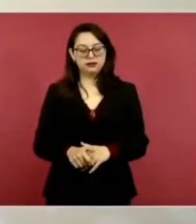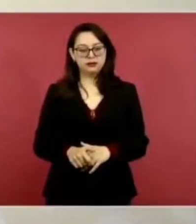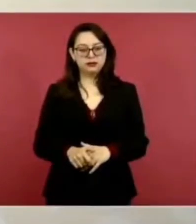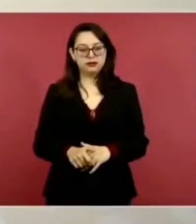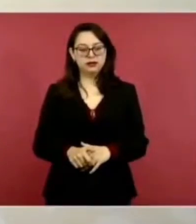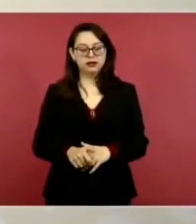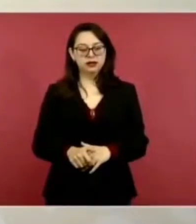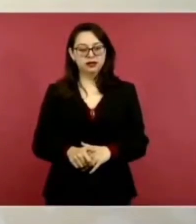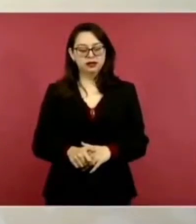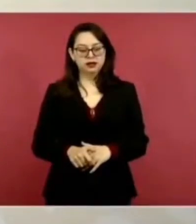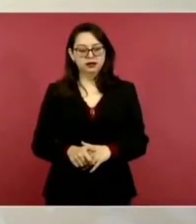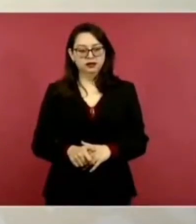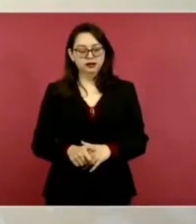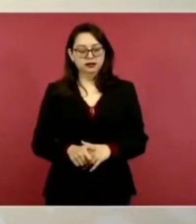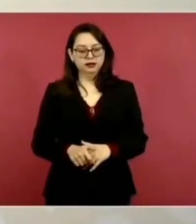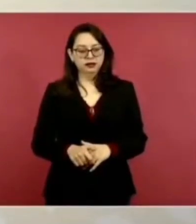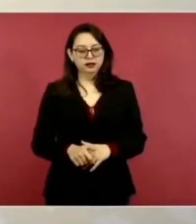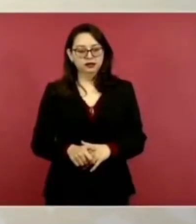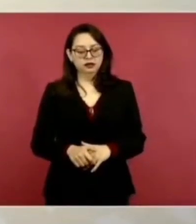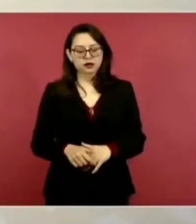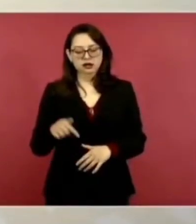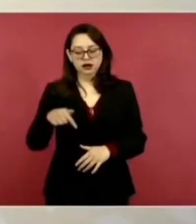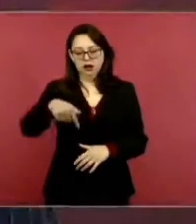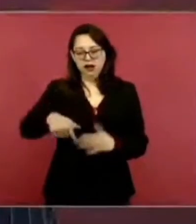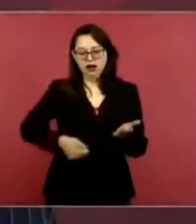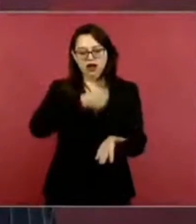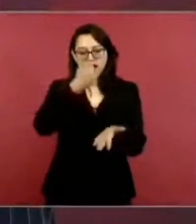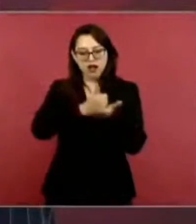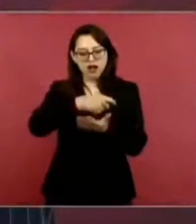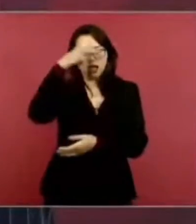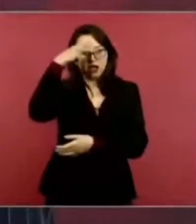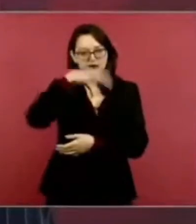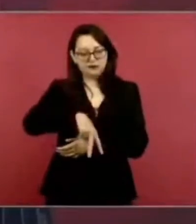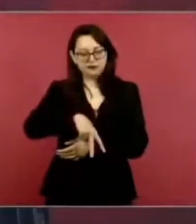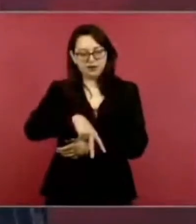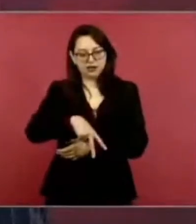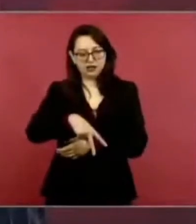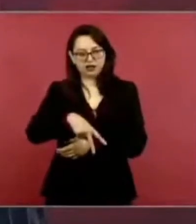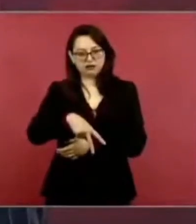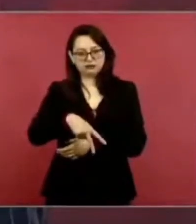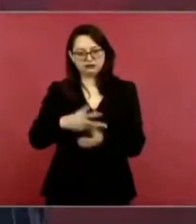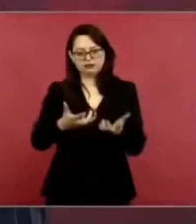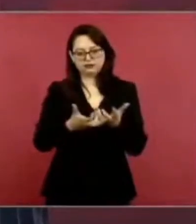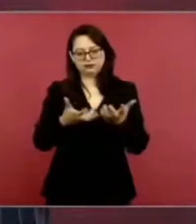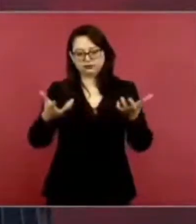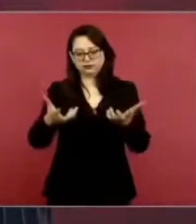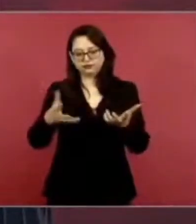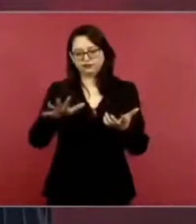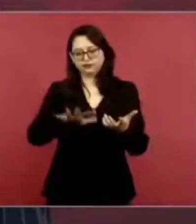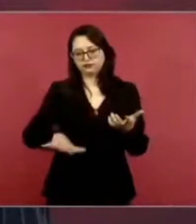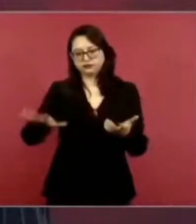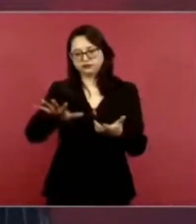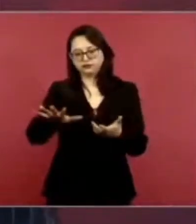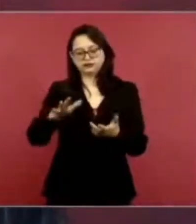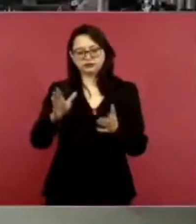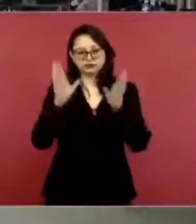¿Quién? Ah, sí, sí, Cedillo, no, pero estoy hablando de Fox. Fox